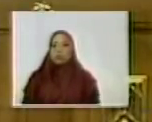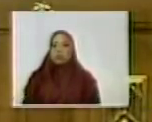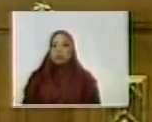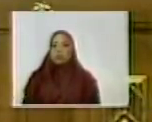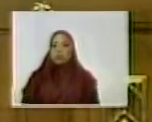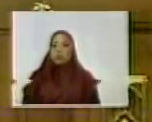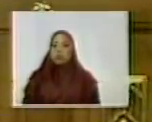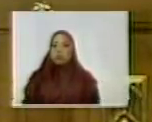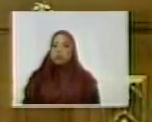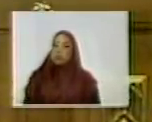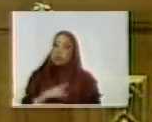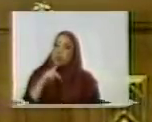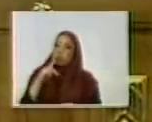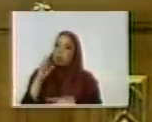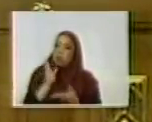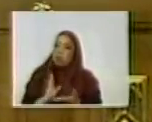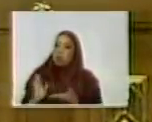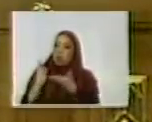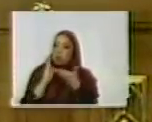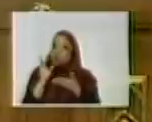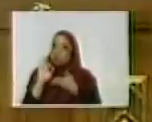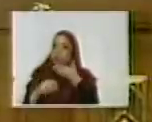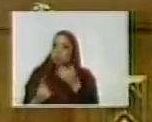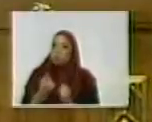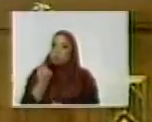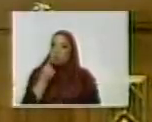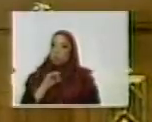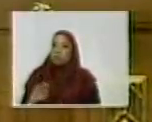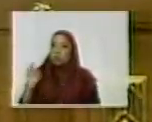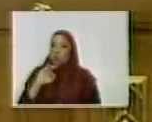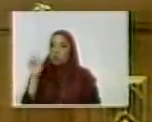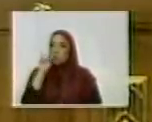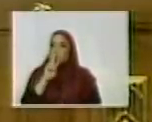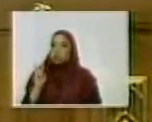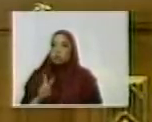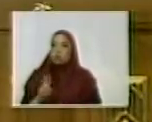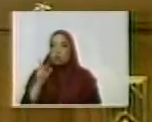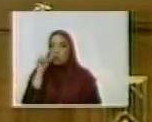El petro como primer criptoactivo en Venezuela